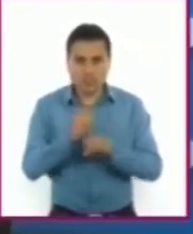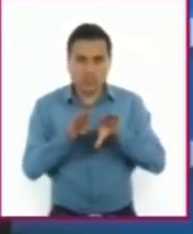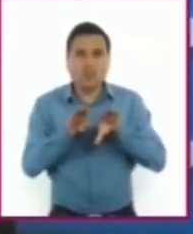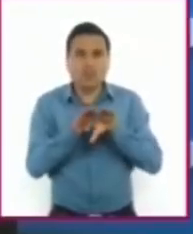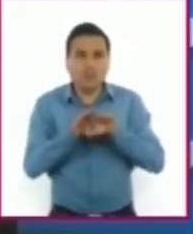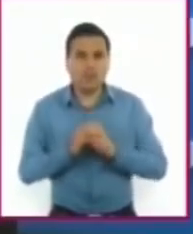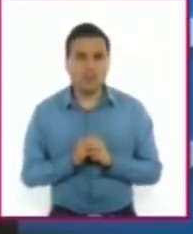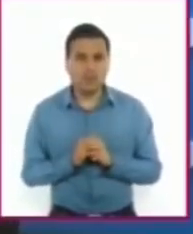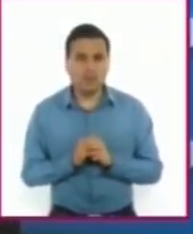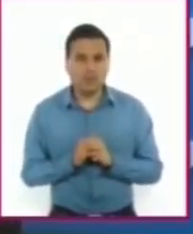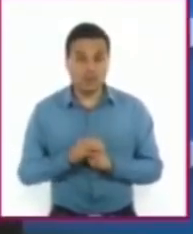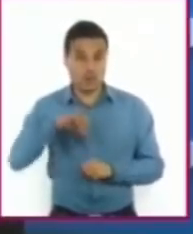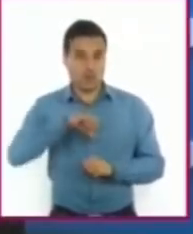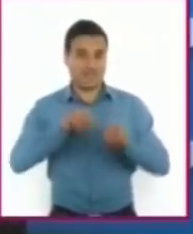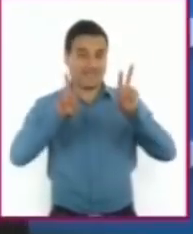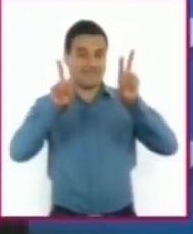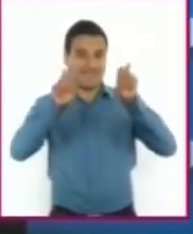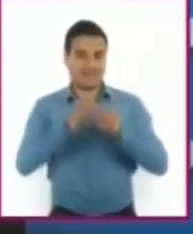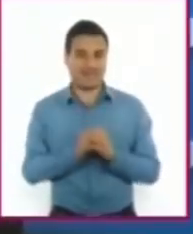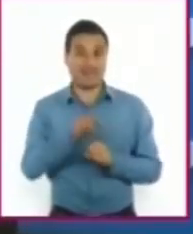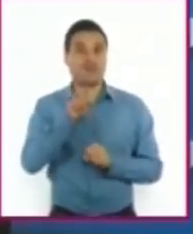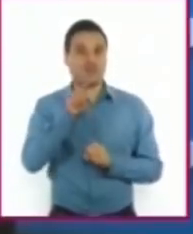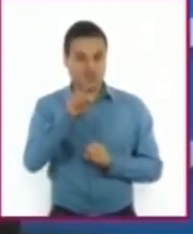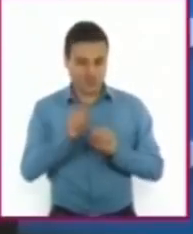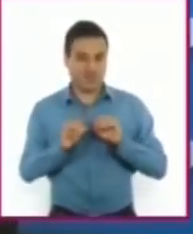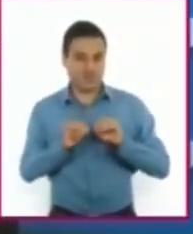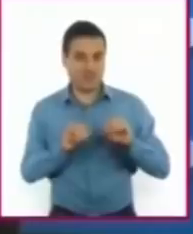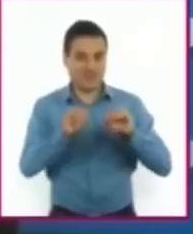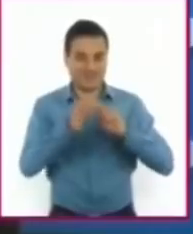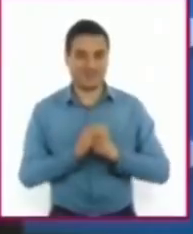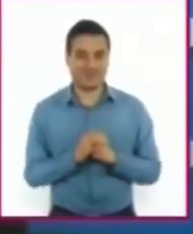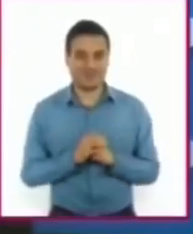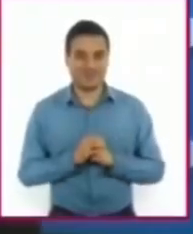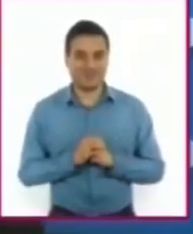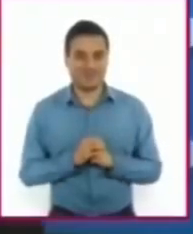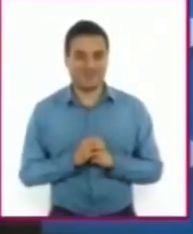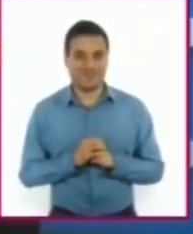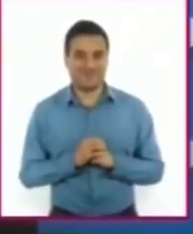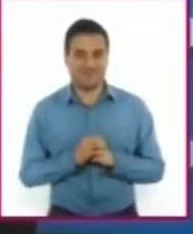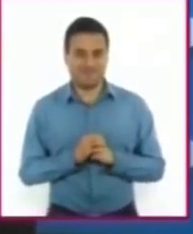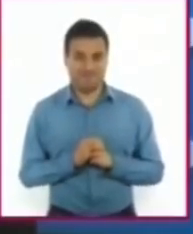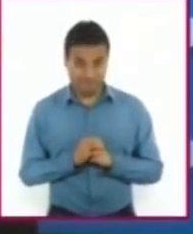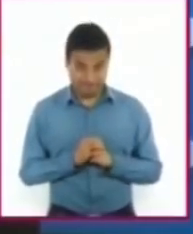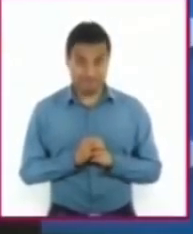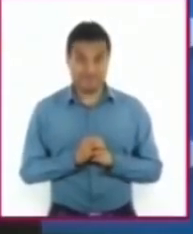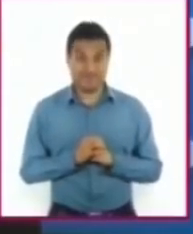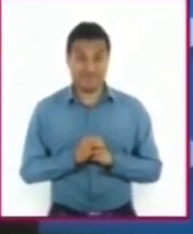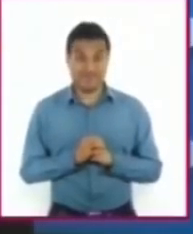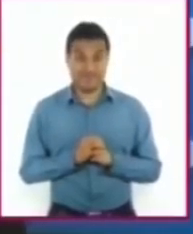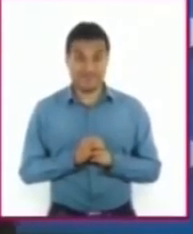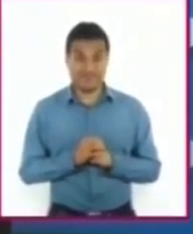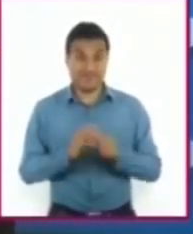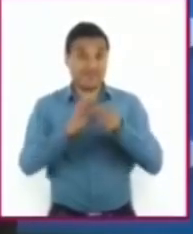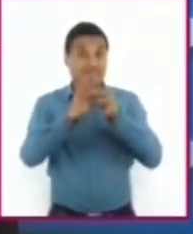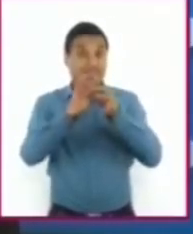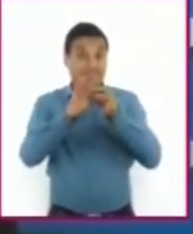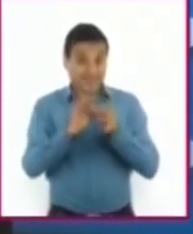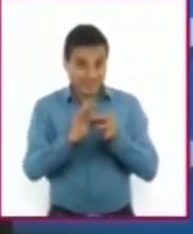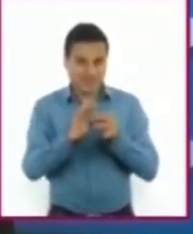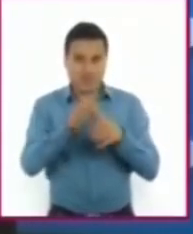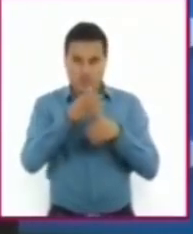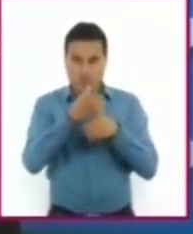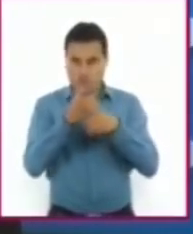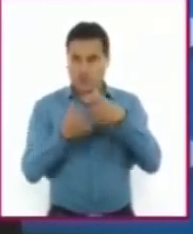El tema de hoy es Ponte en Movimiento, el cual está relacionado con los cambios que se producen en los